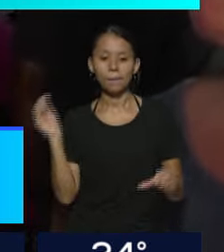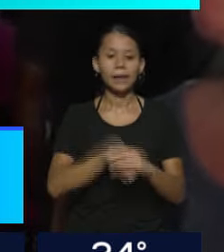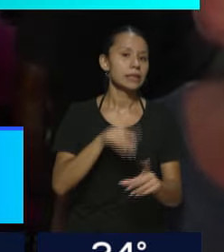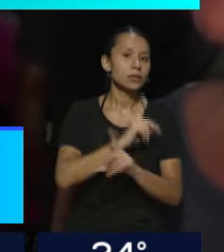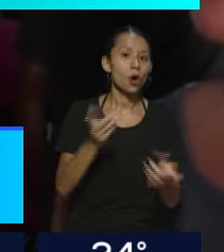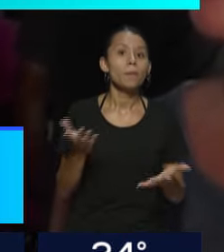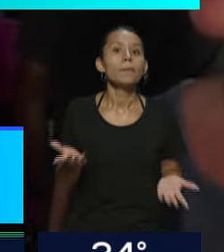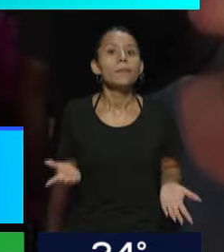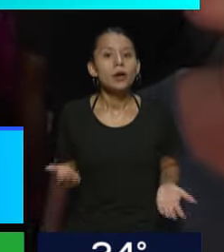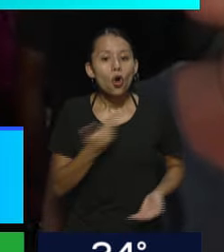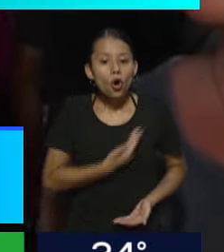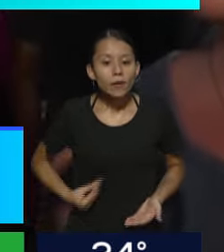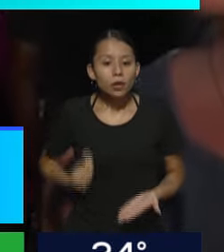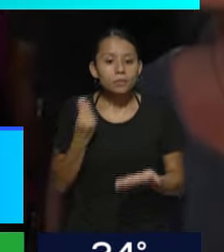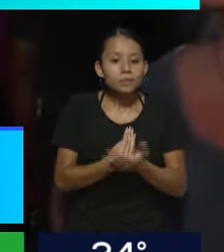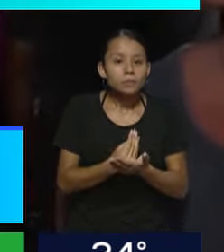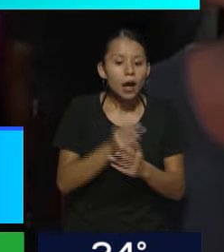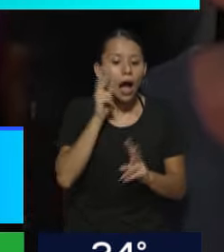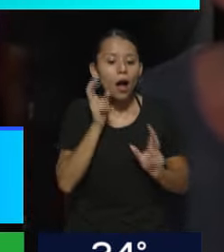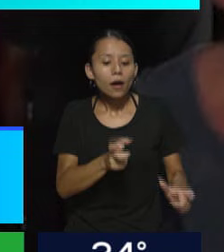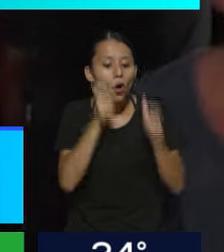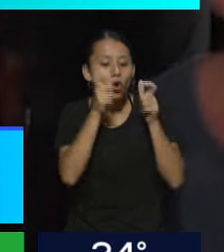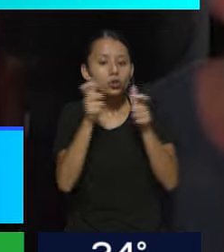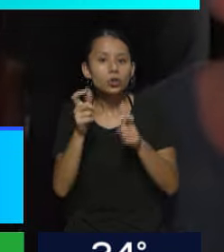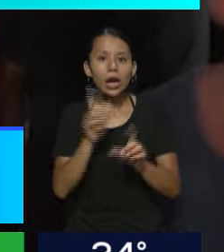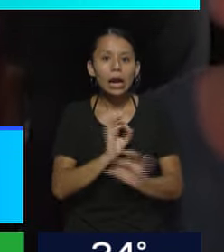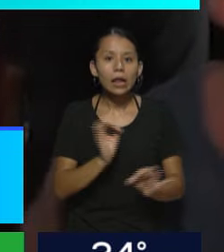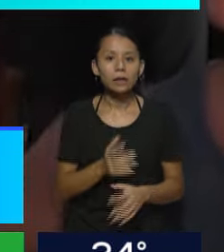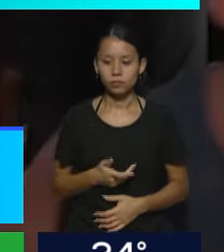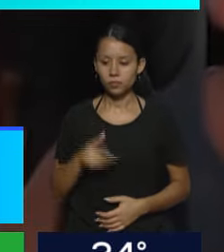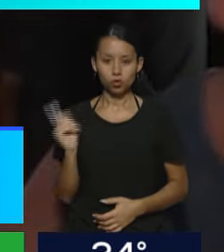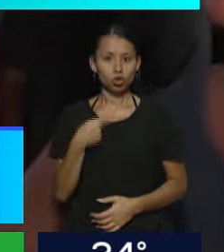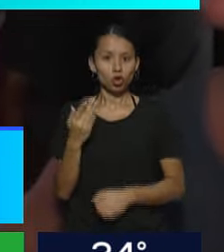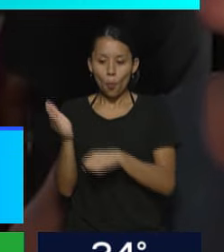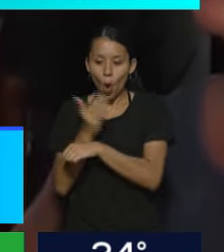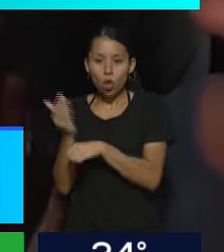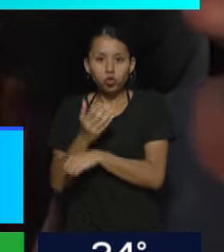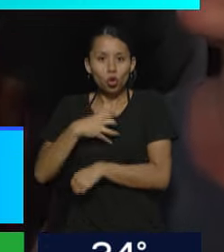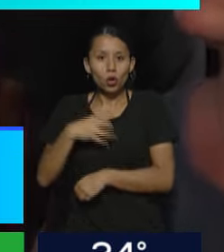no interviene, ¿qué te queda al productor? O sea, ¿cómo podés negociar